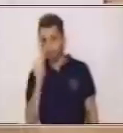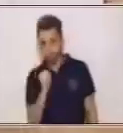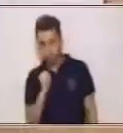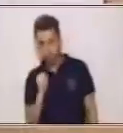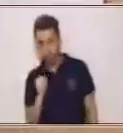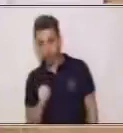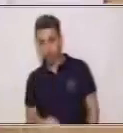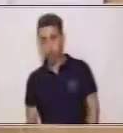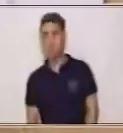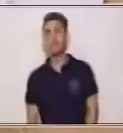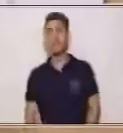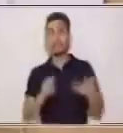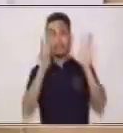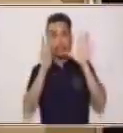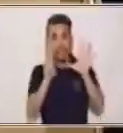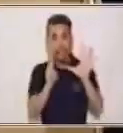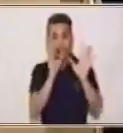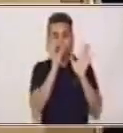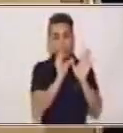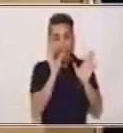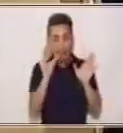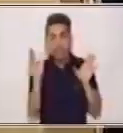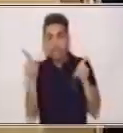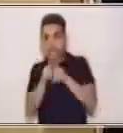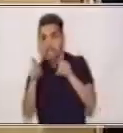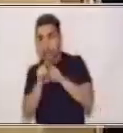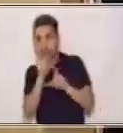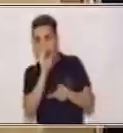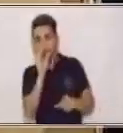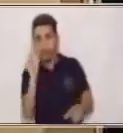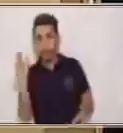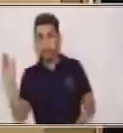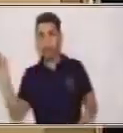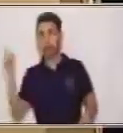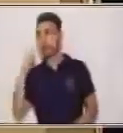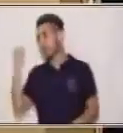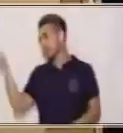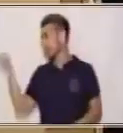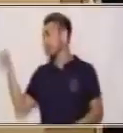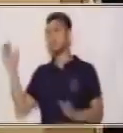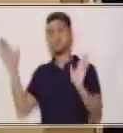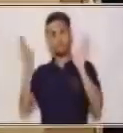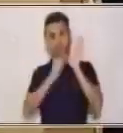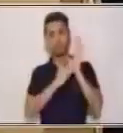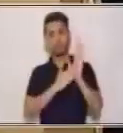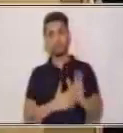iguales. Vamos a colocar nuestros séptimos.